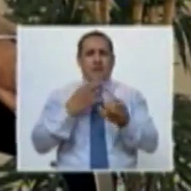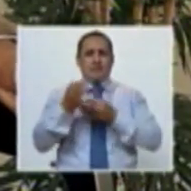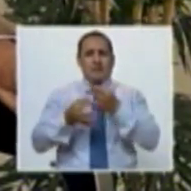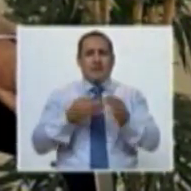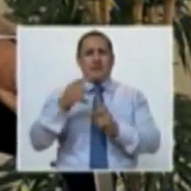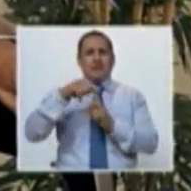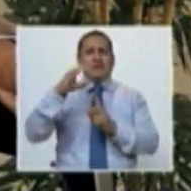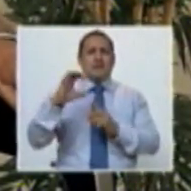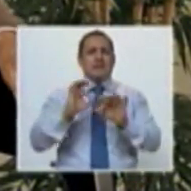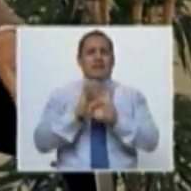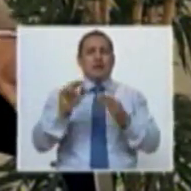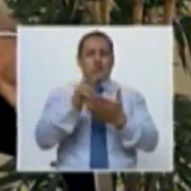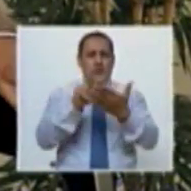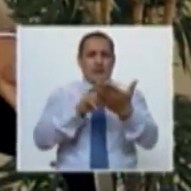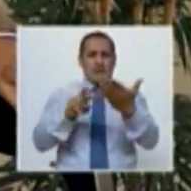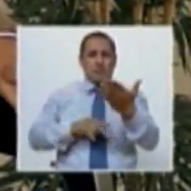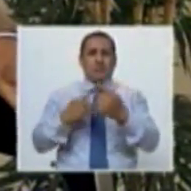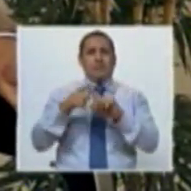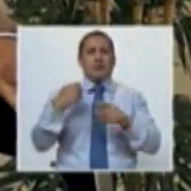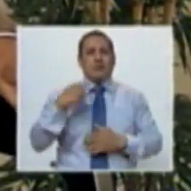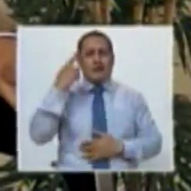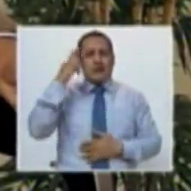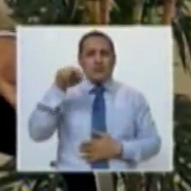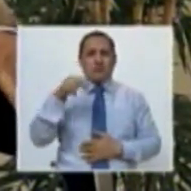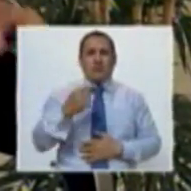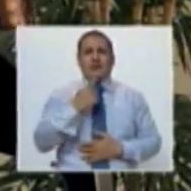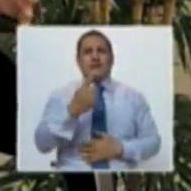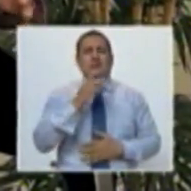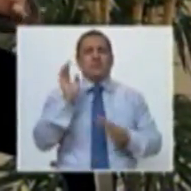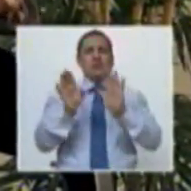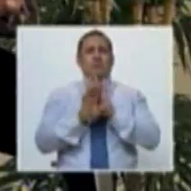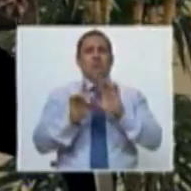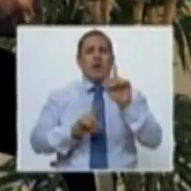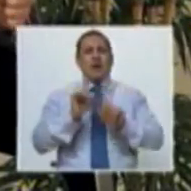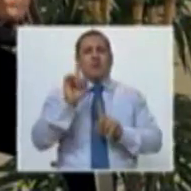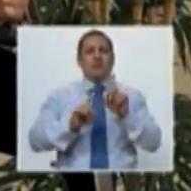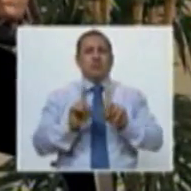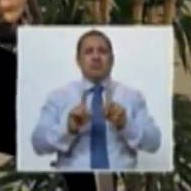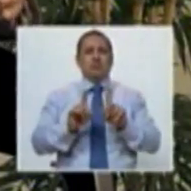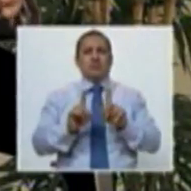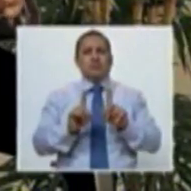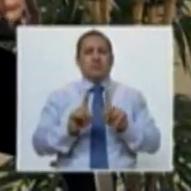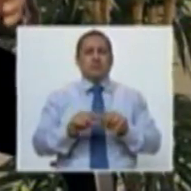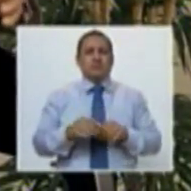Tribunal Constitucional, la he leído, pero la razón es la siguiente: aquel que ha